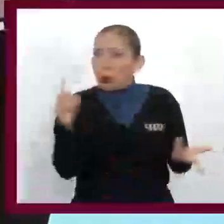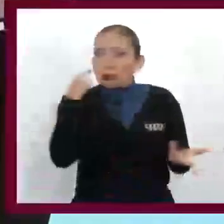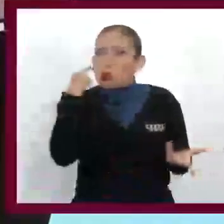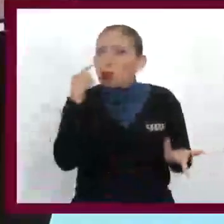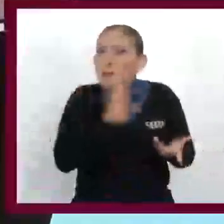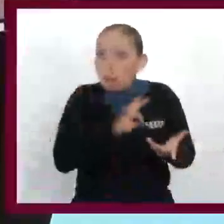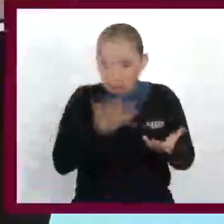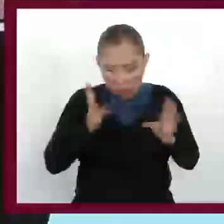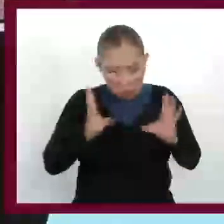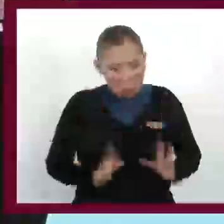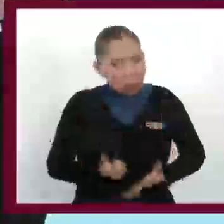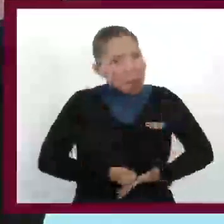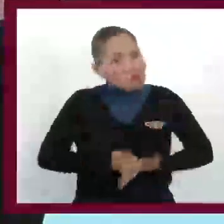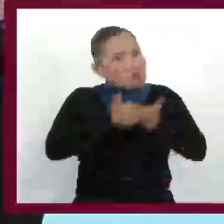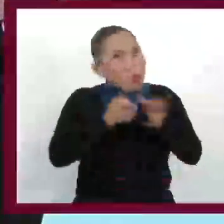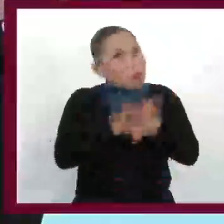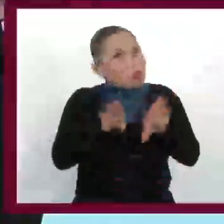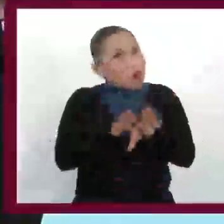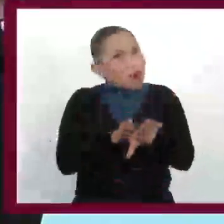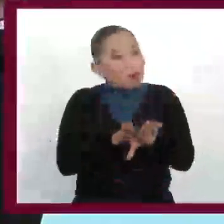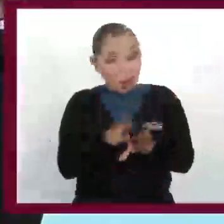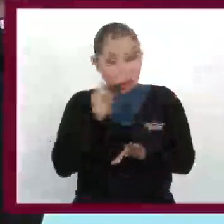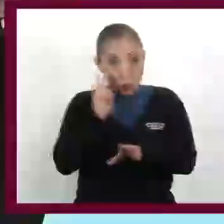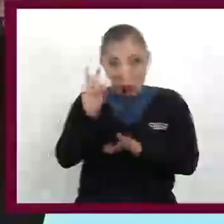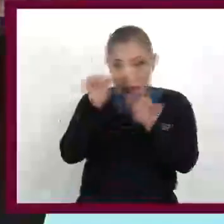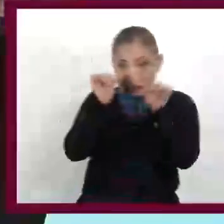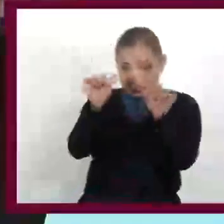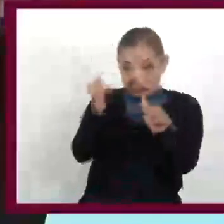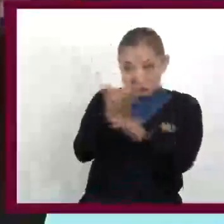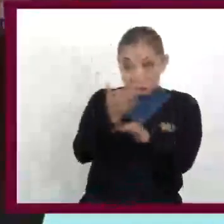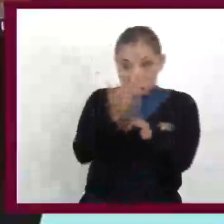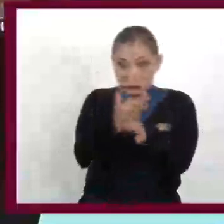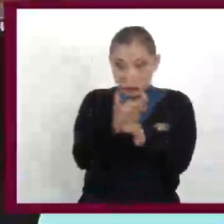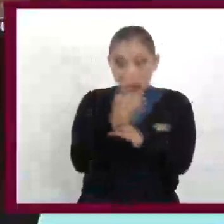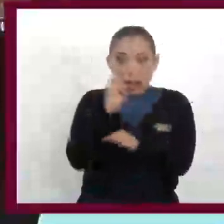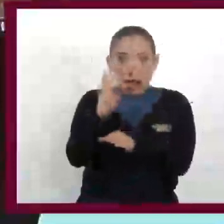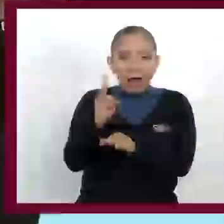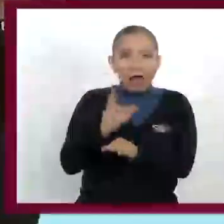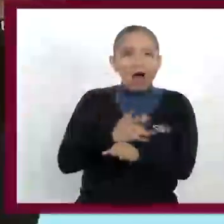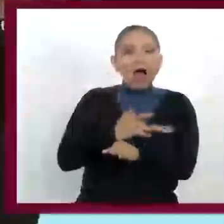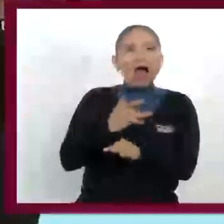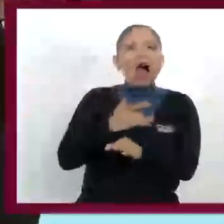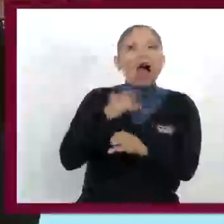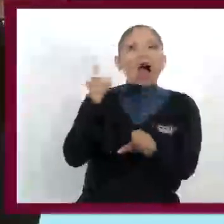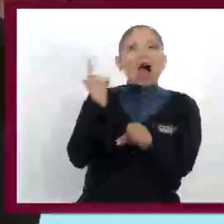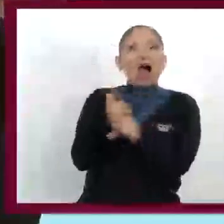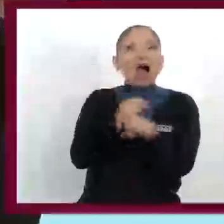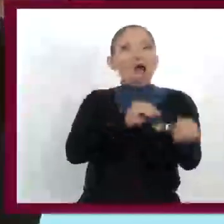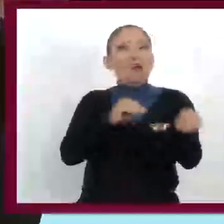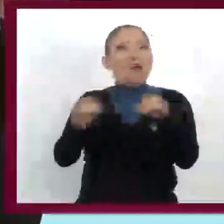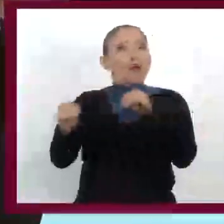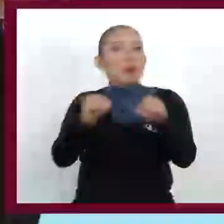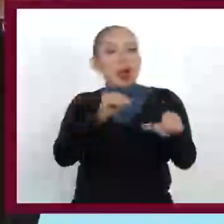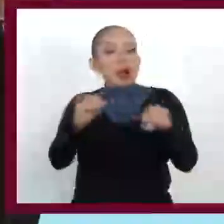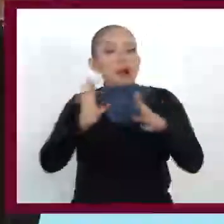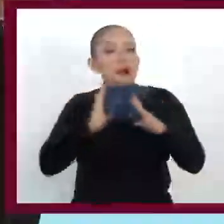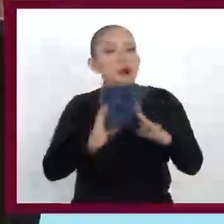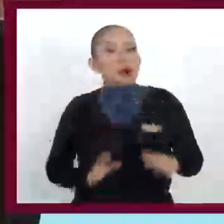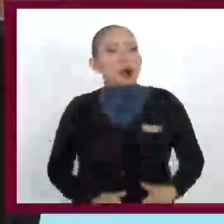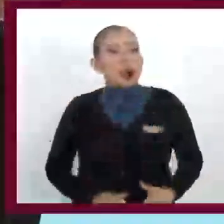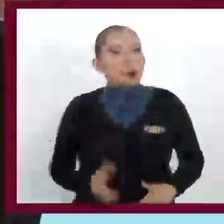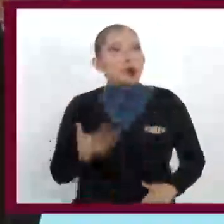qué sonidos pueden hacer con su cuerpo? Si observaron con atención, seguramente percibieron que los movimientos